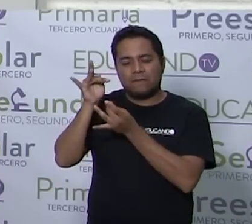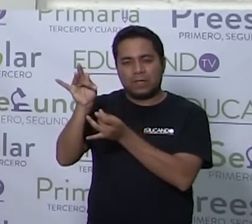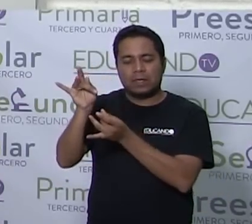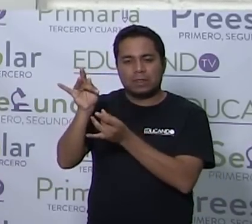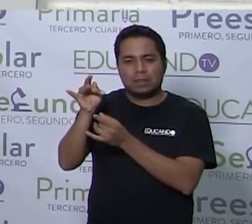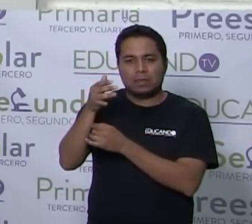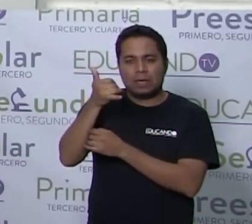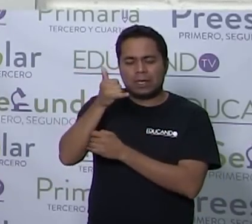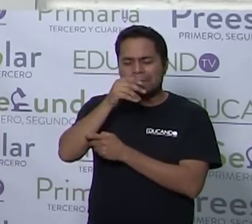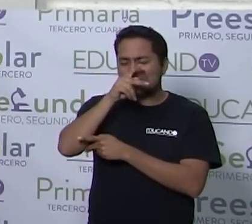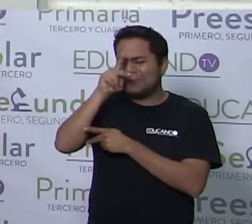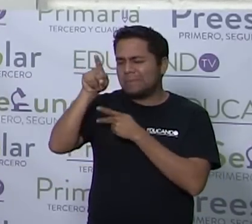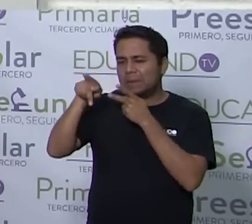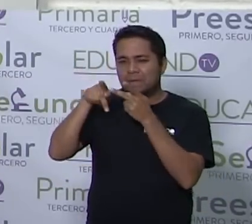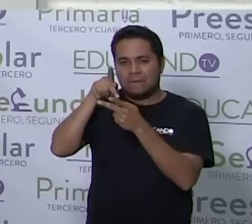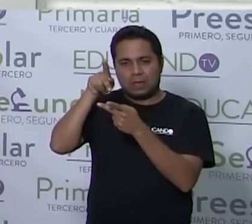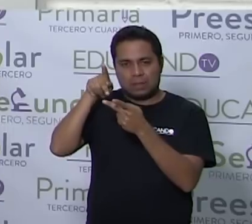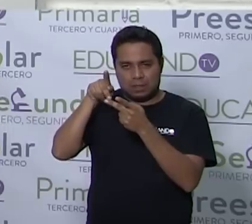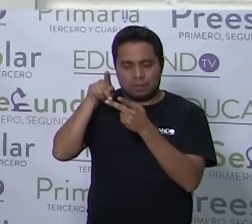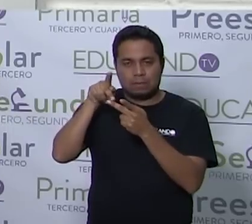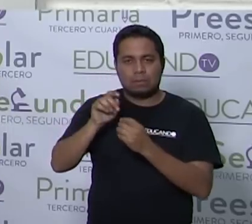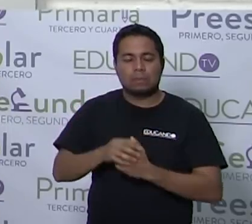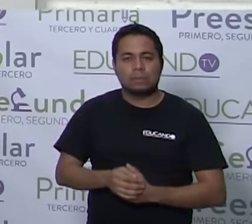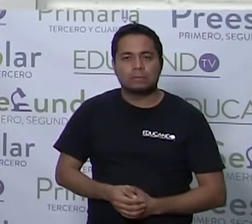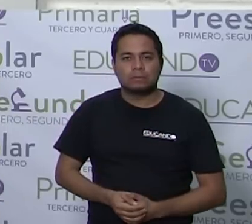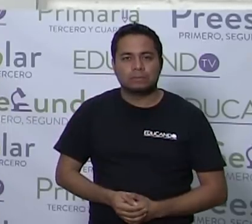y perfecta.